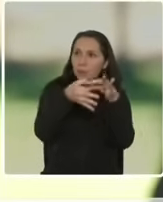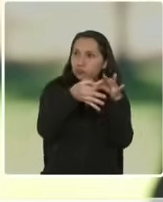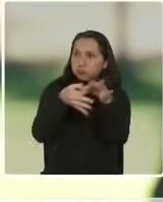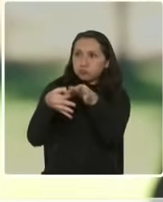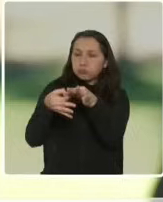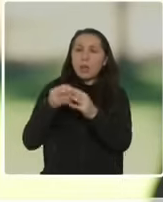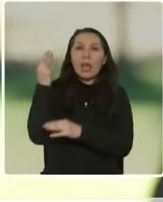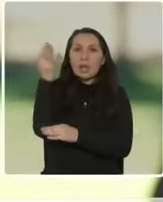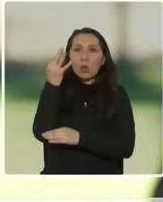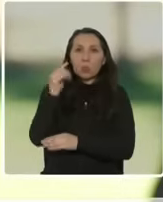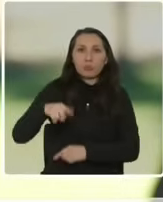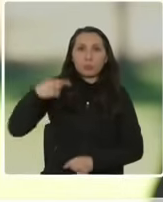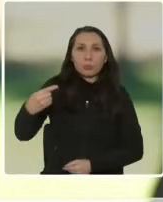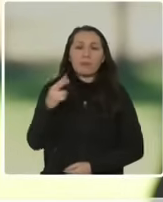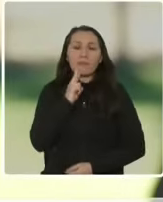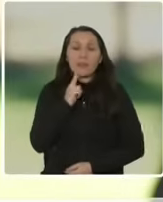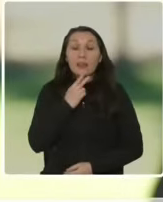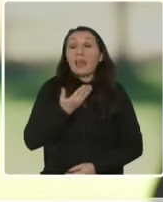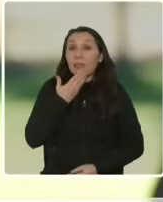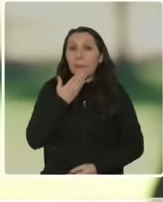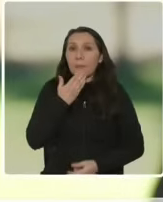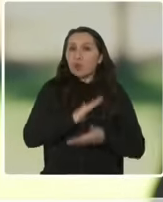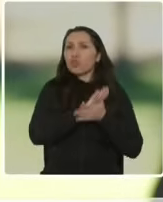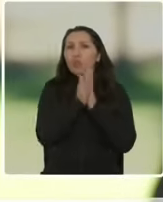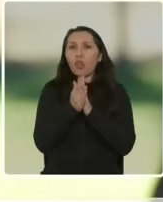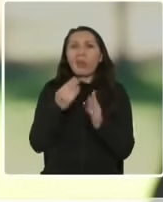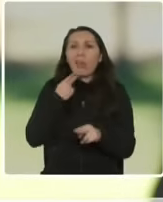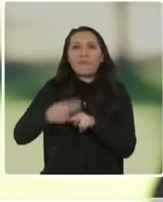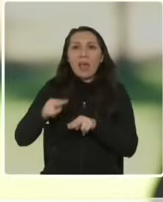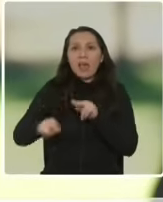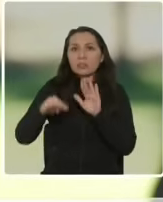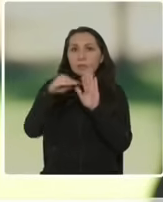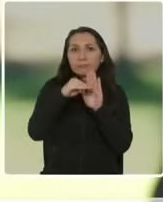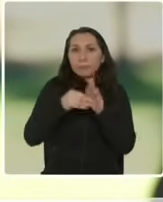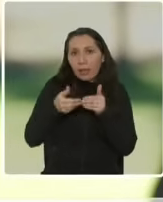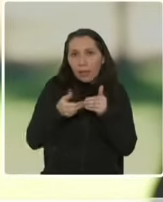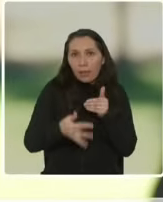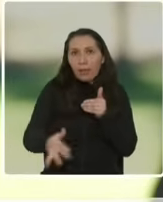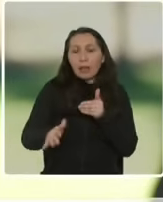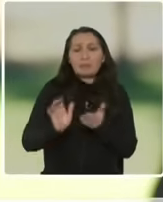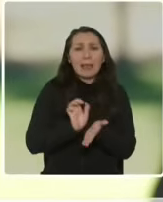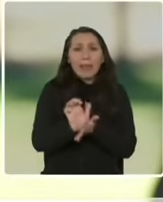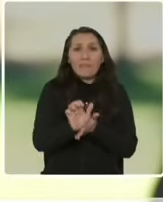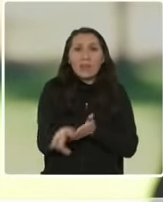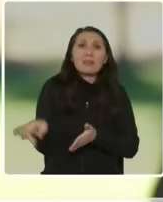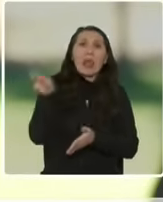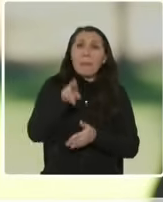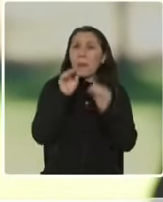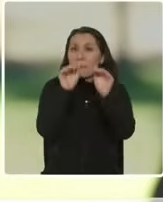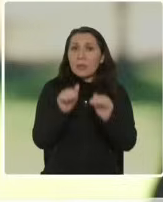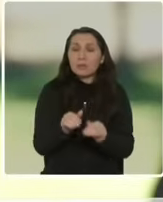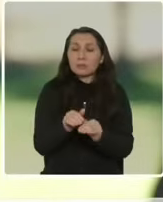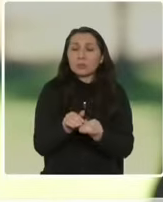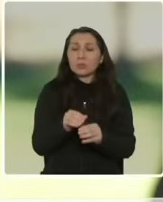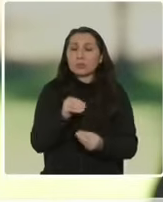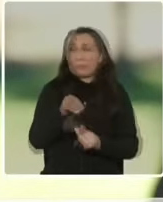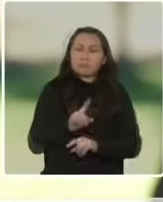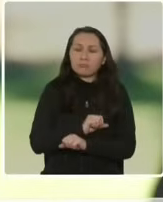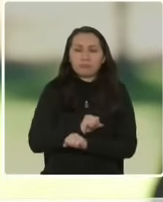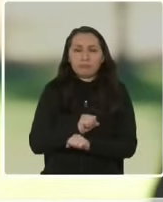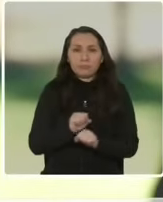en la reunión que sostendremos y también todas las medidas que se van a tomar para evitar que estos hechos vuelvan a